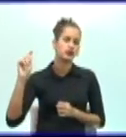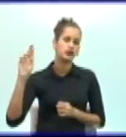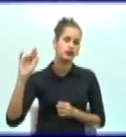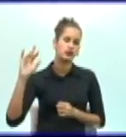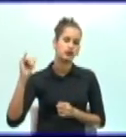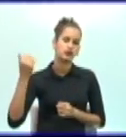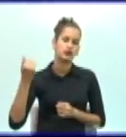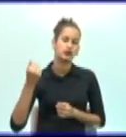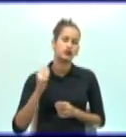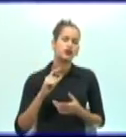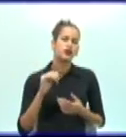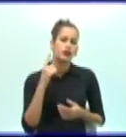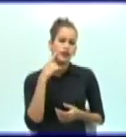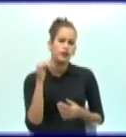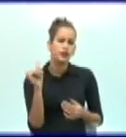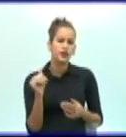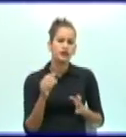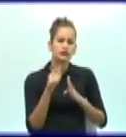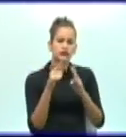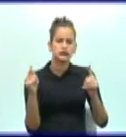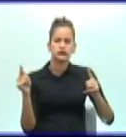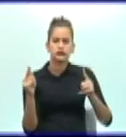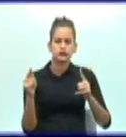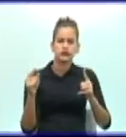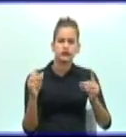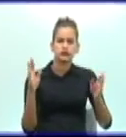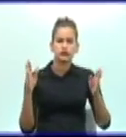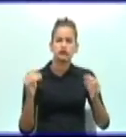distancia de los extremos del segmento.